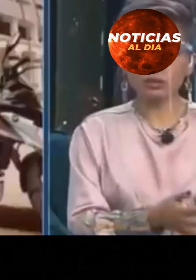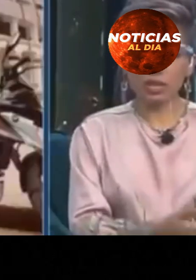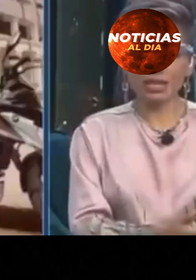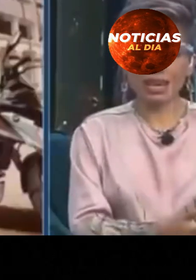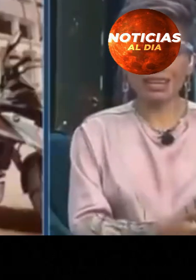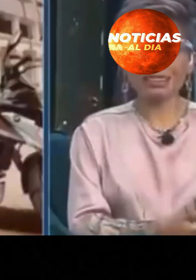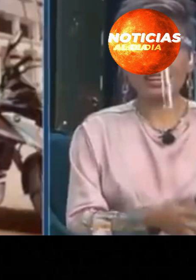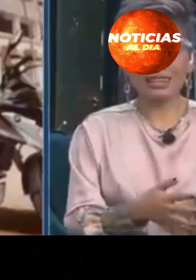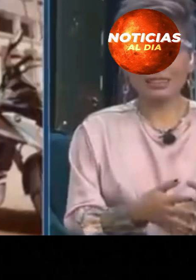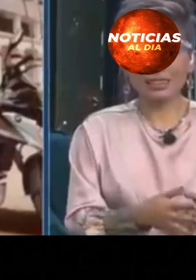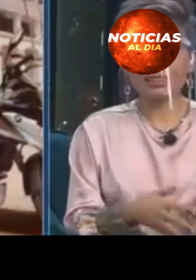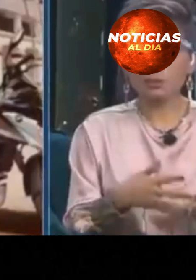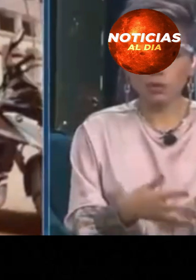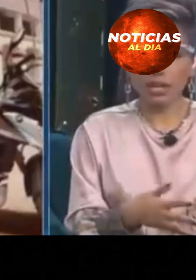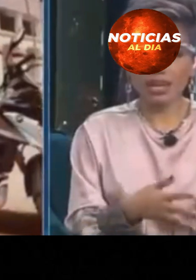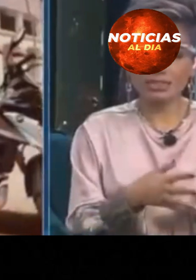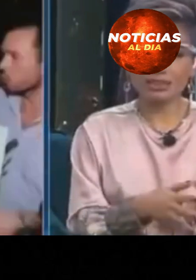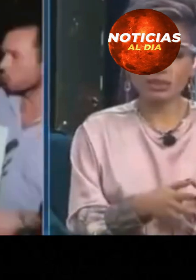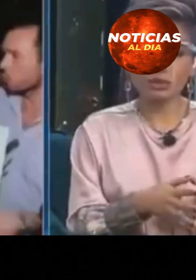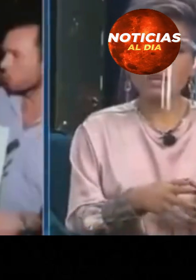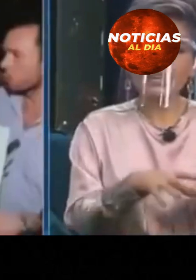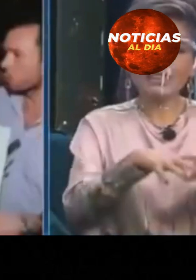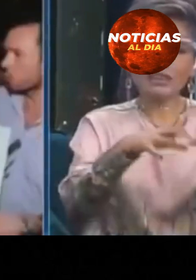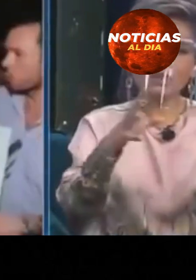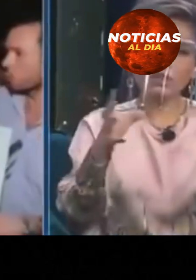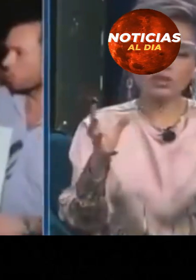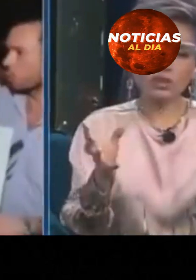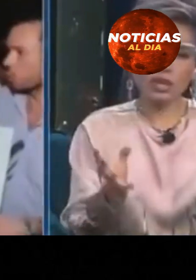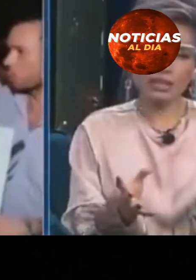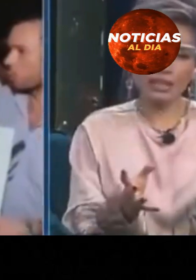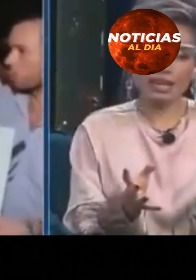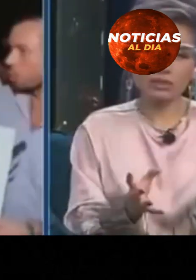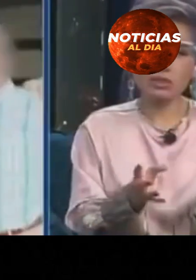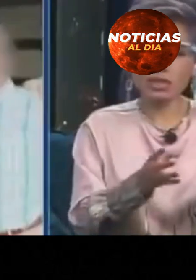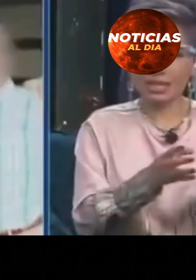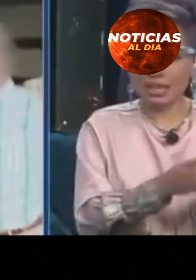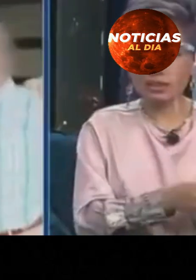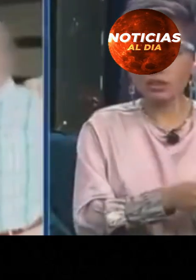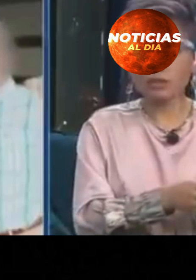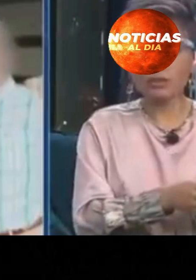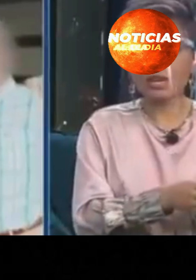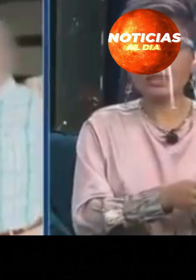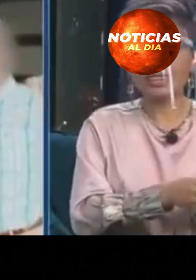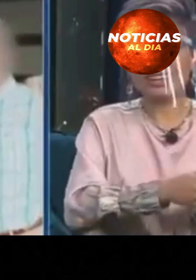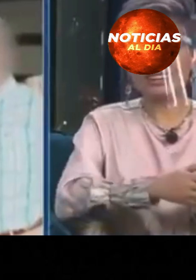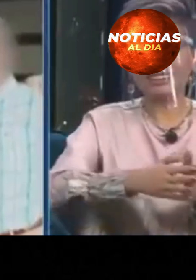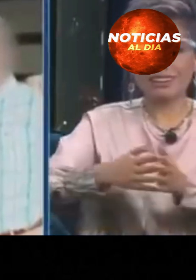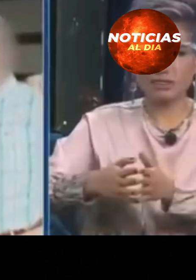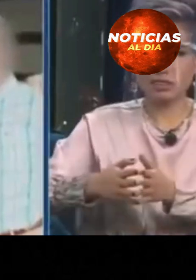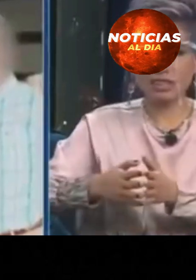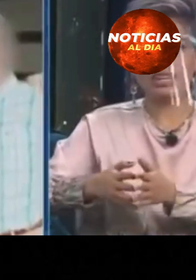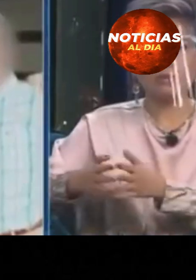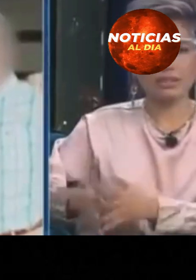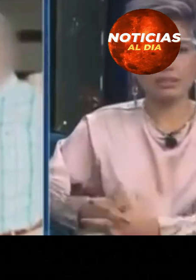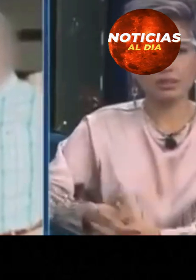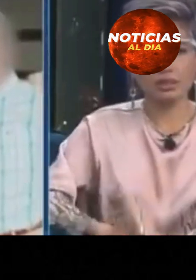instituciones cruceñas, las élites de poder en Santa Cruz dentro de todo este caso y dentro también de la